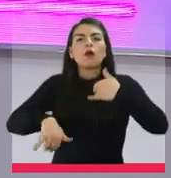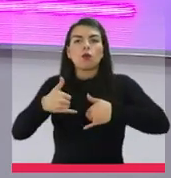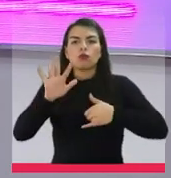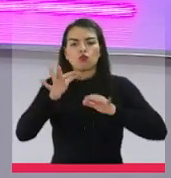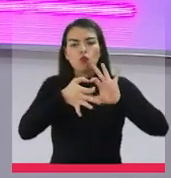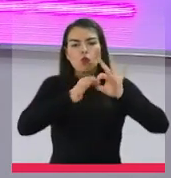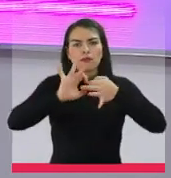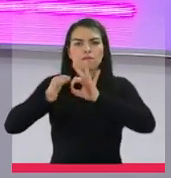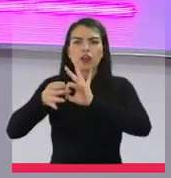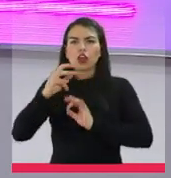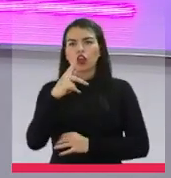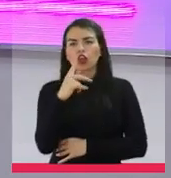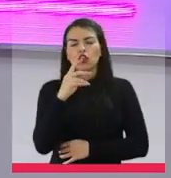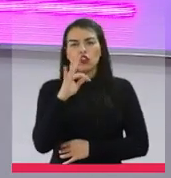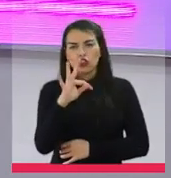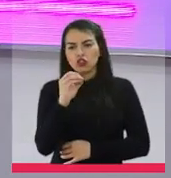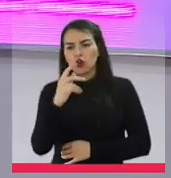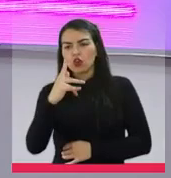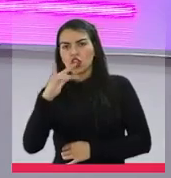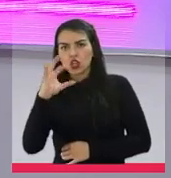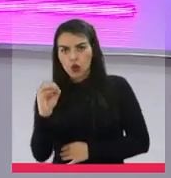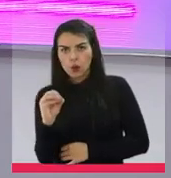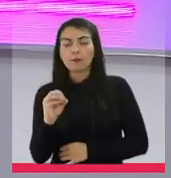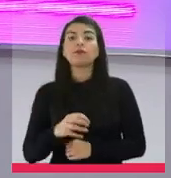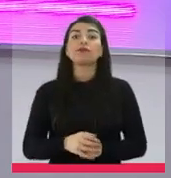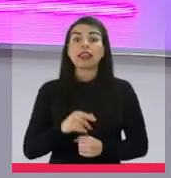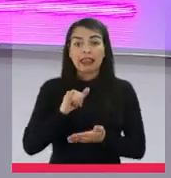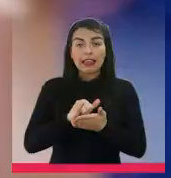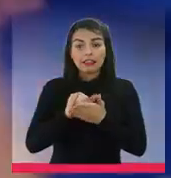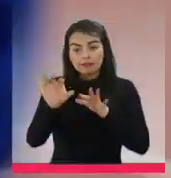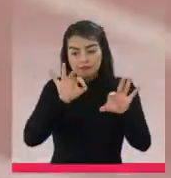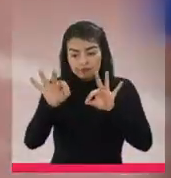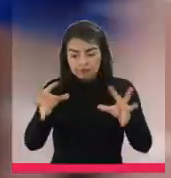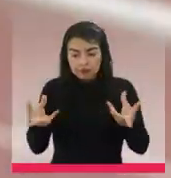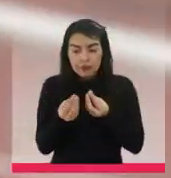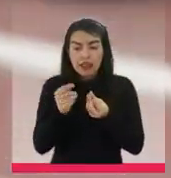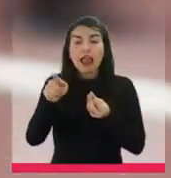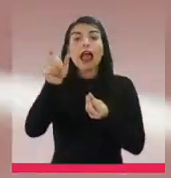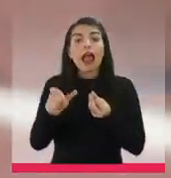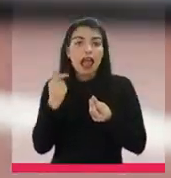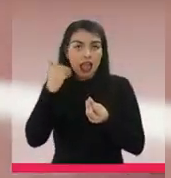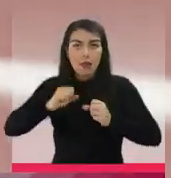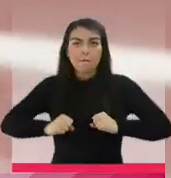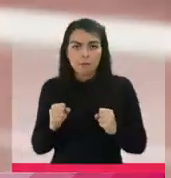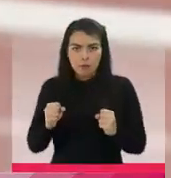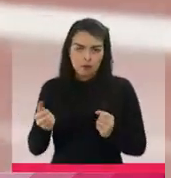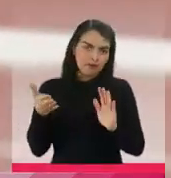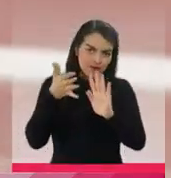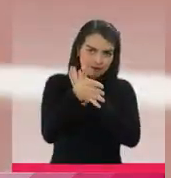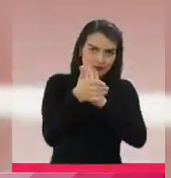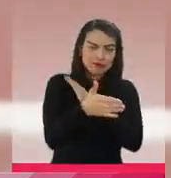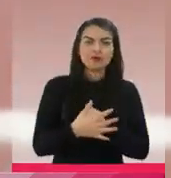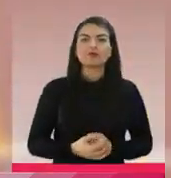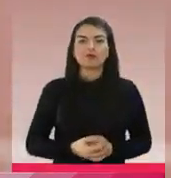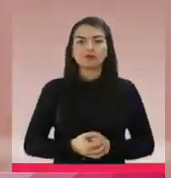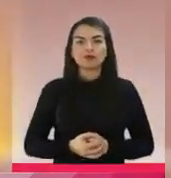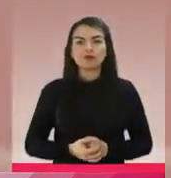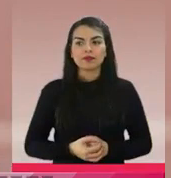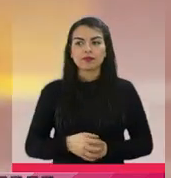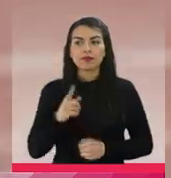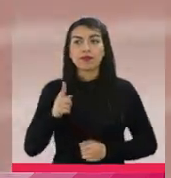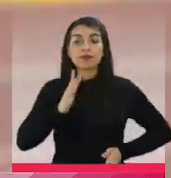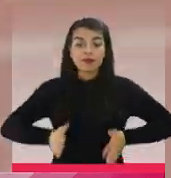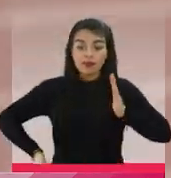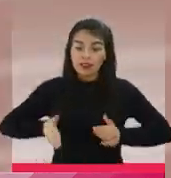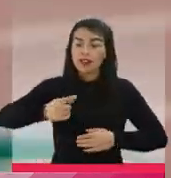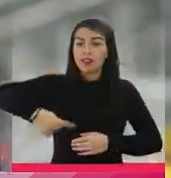ellos son bogotanos. Paula Fresneda nos amplía. Los relevos 4x400 liderados por Anthony Zambrano,